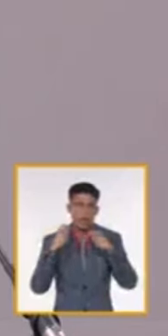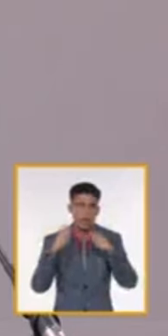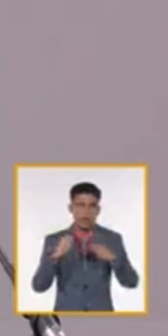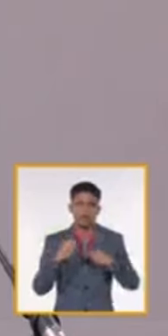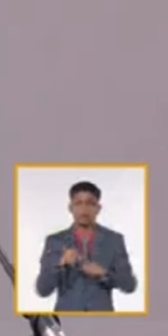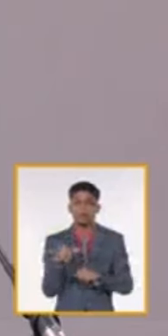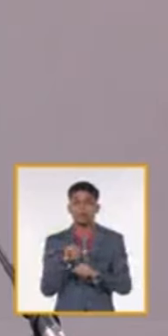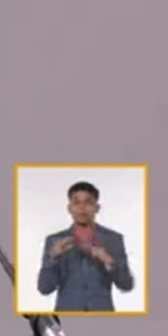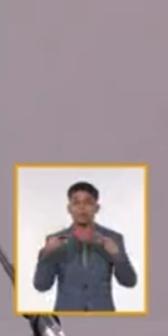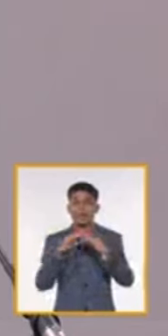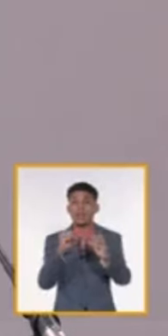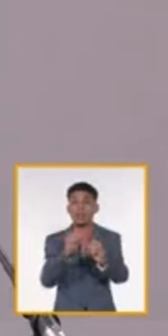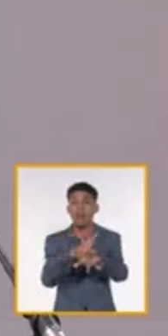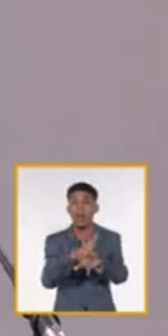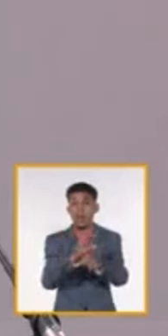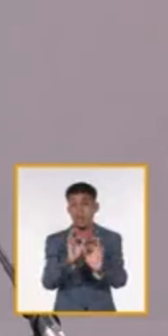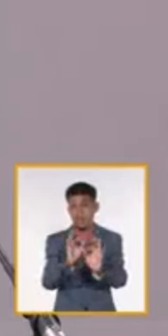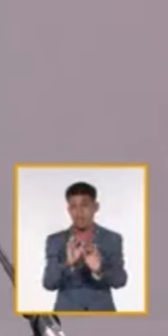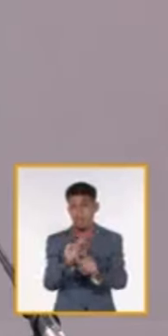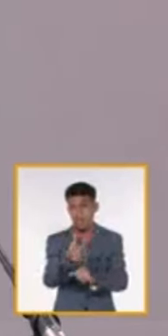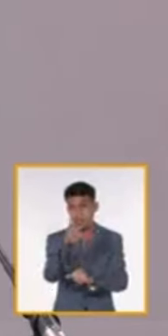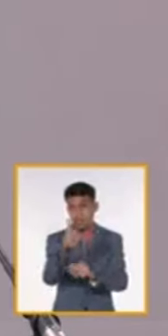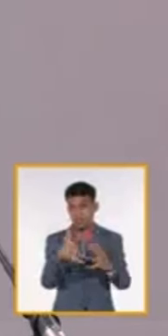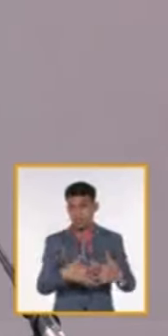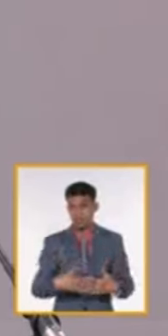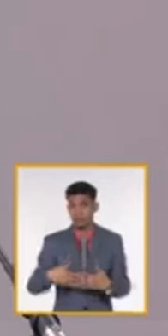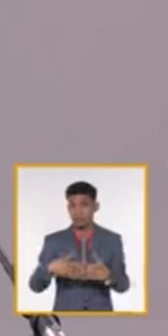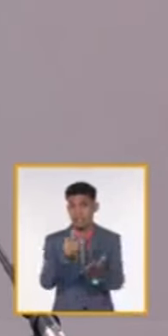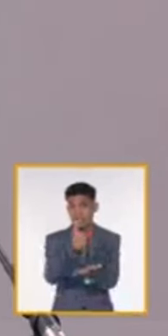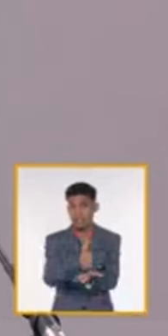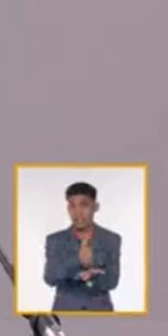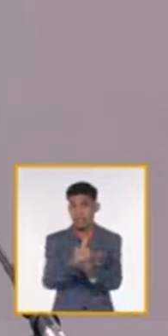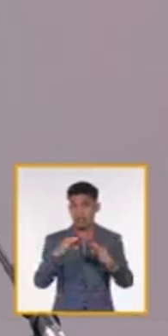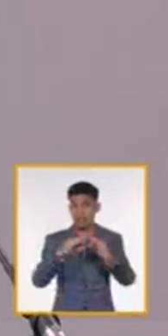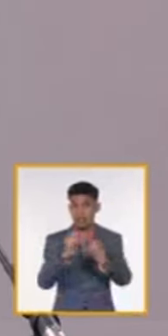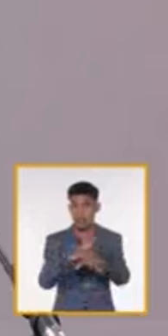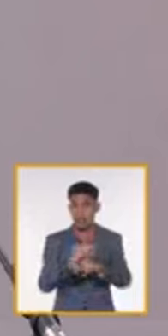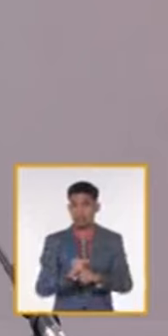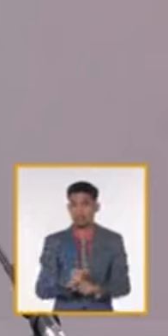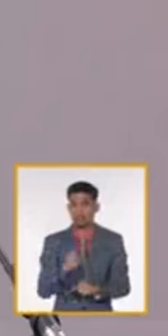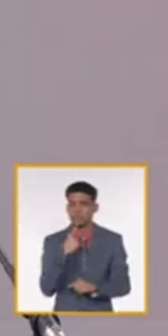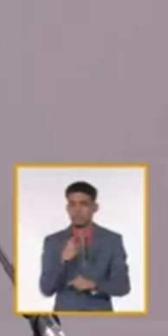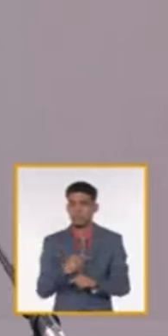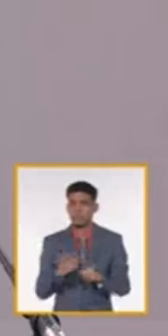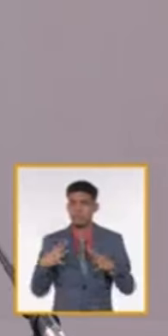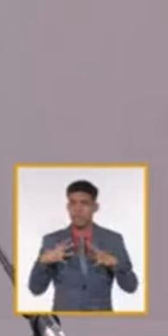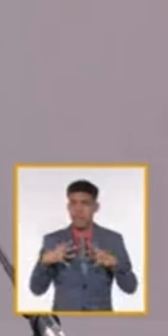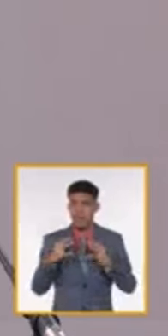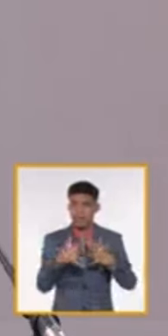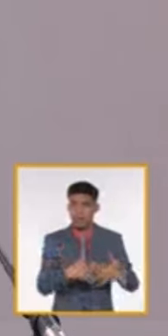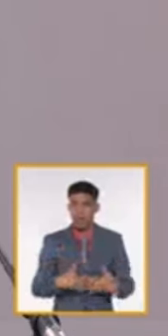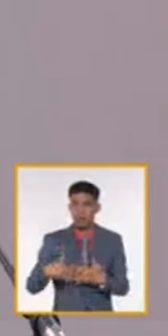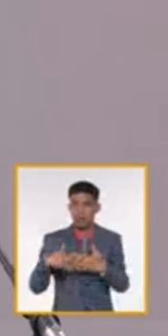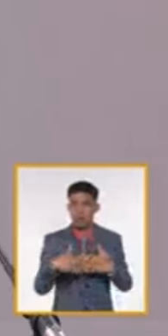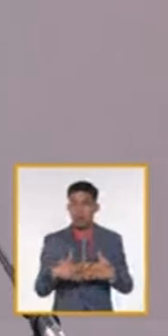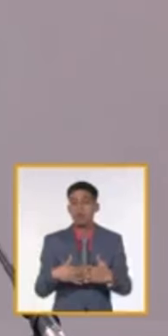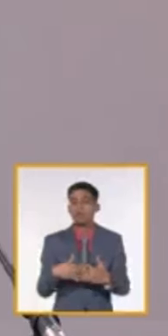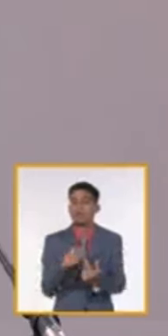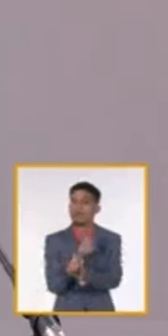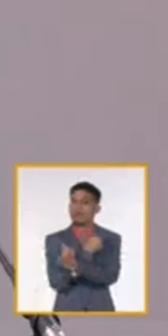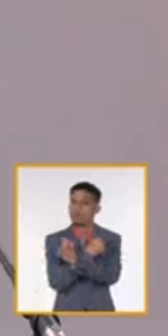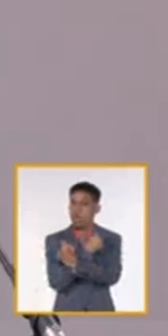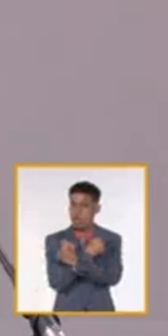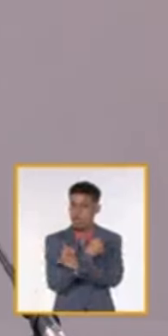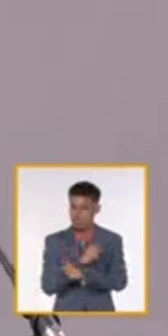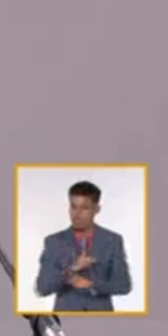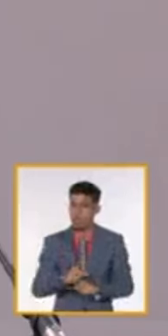Casa Blanca, desde los espacios del poder, que tienen el temor de que va a haber un verano caliente en Estados Unidos, de que va a haber un